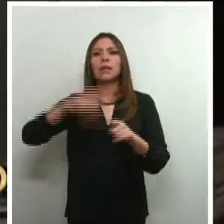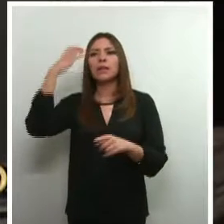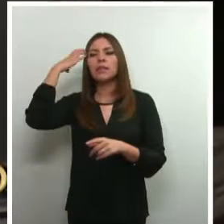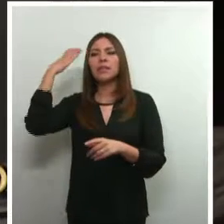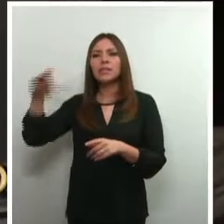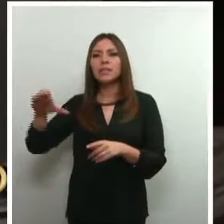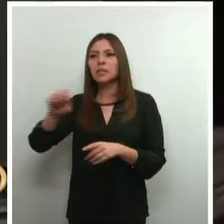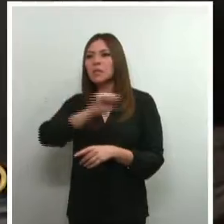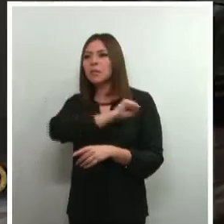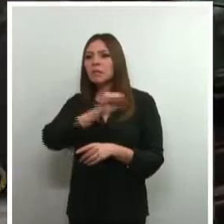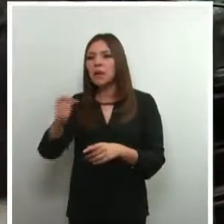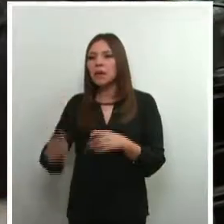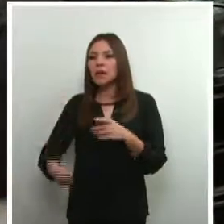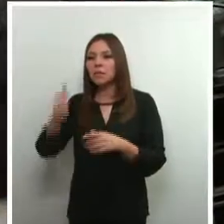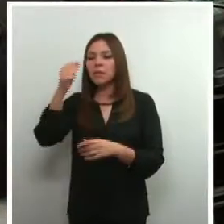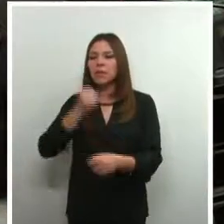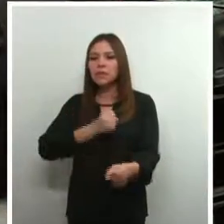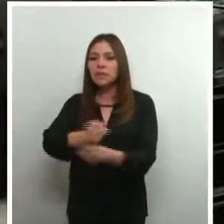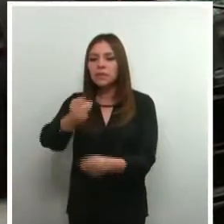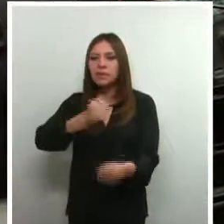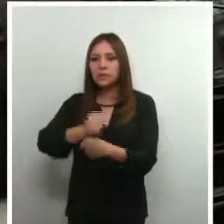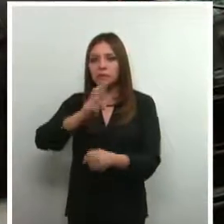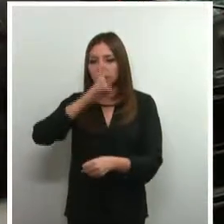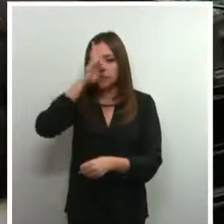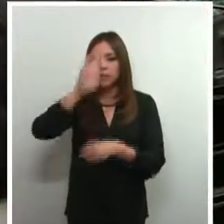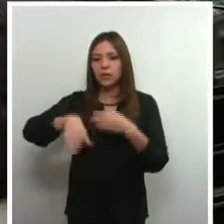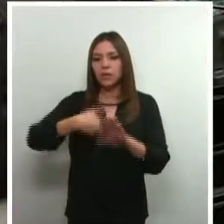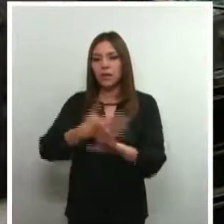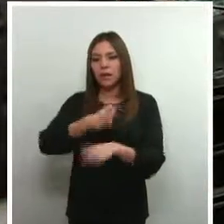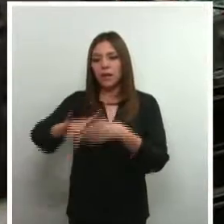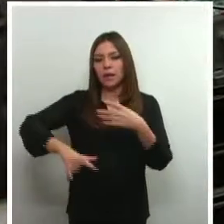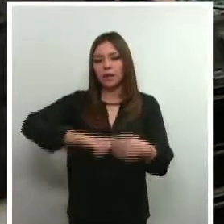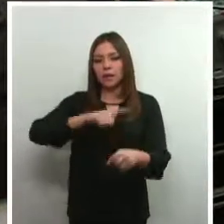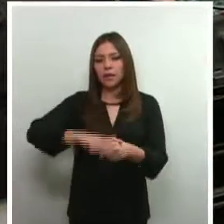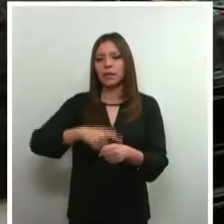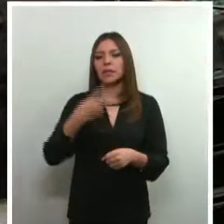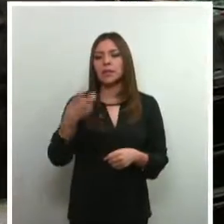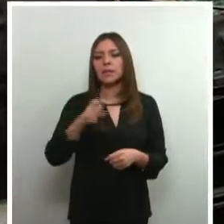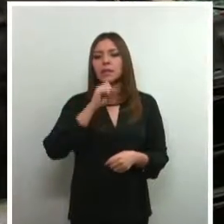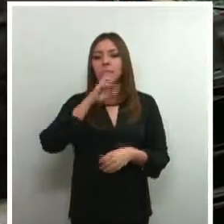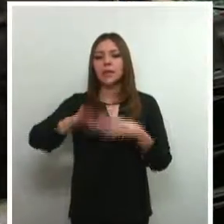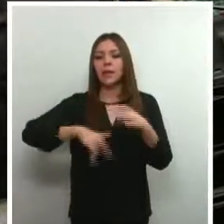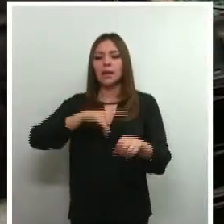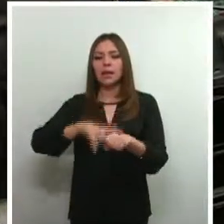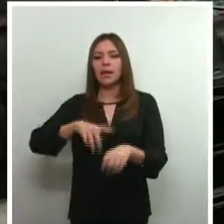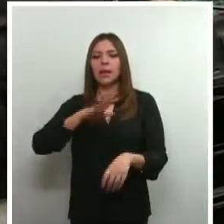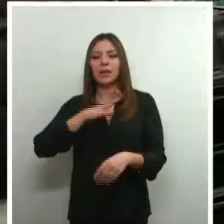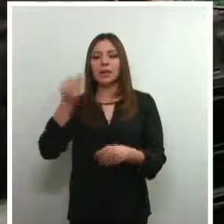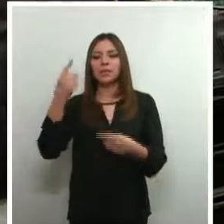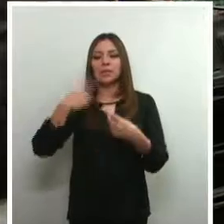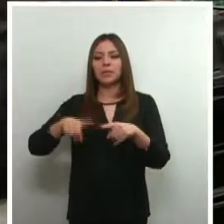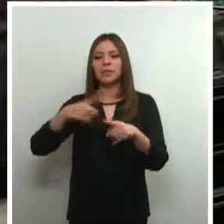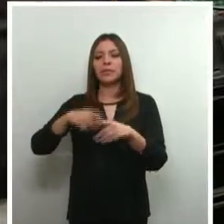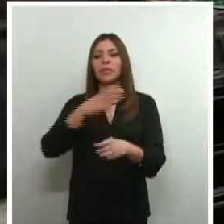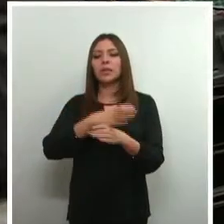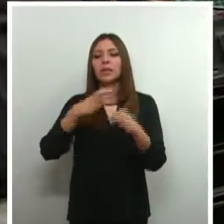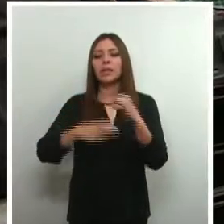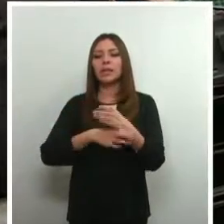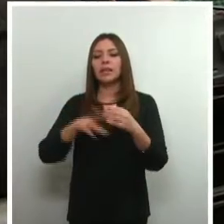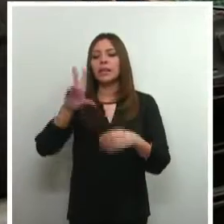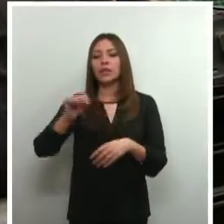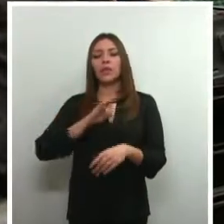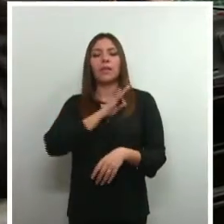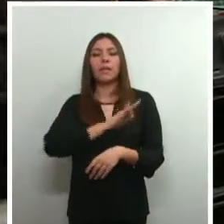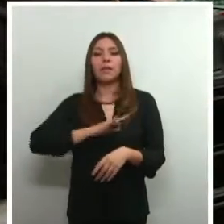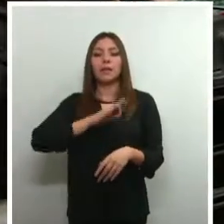seriales mediante torturas indescriptibles, en ellos descargan sus frustraciones quienes no son felices